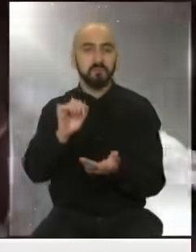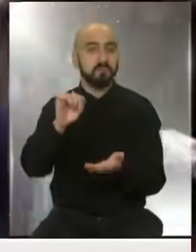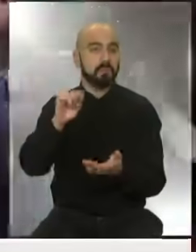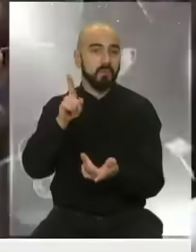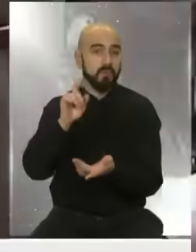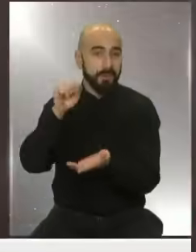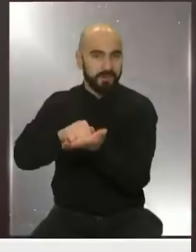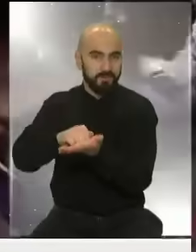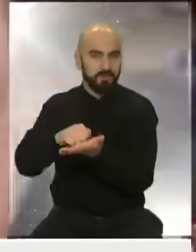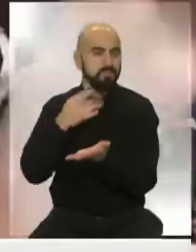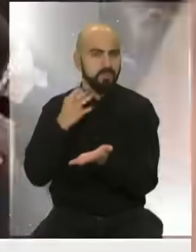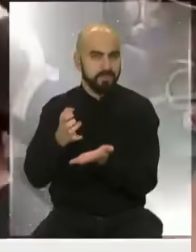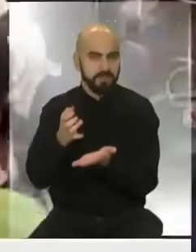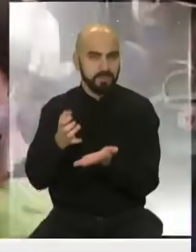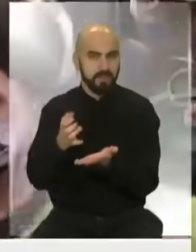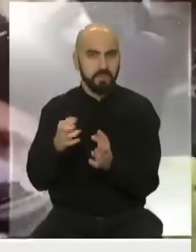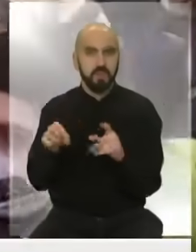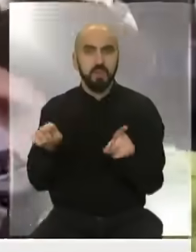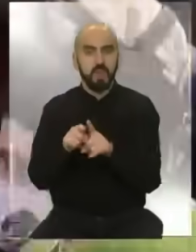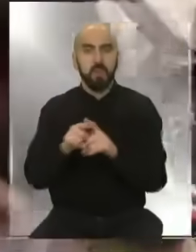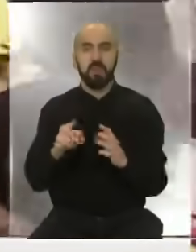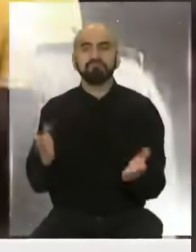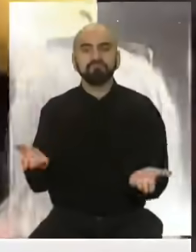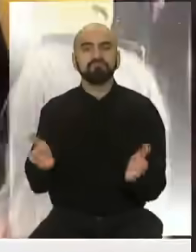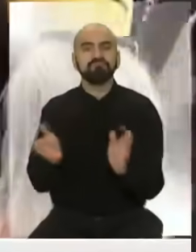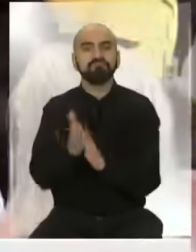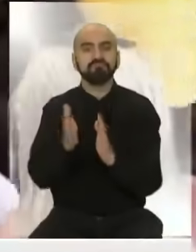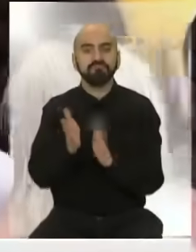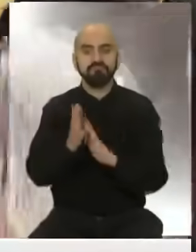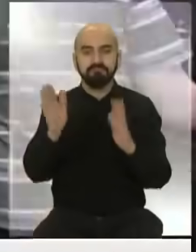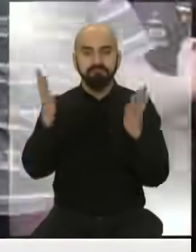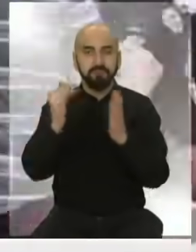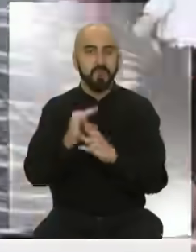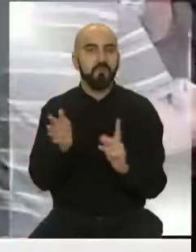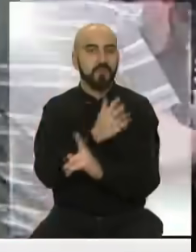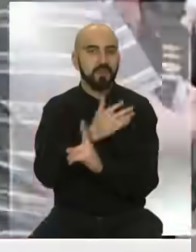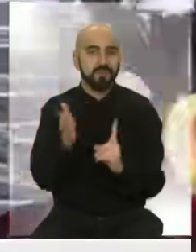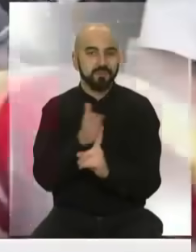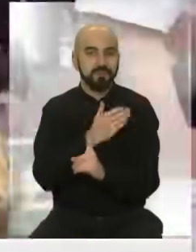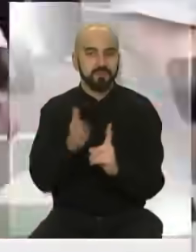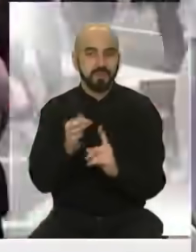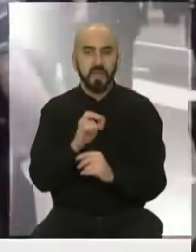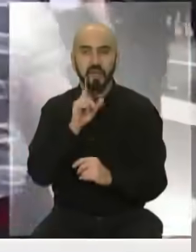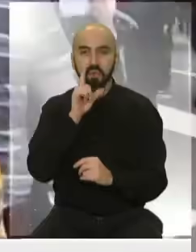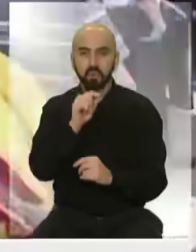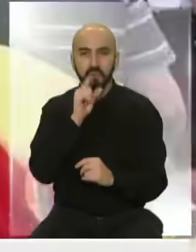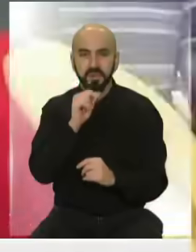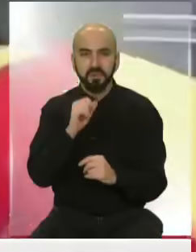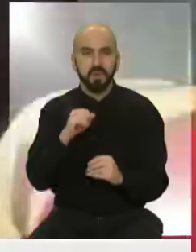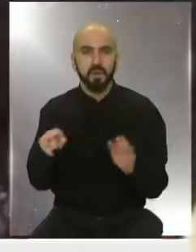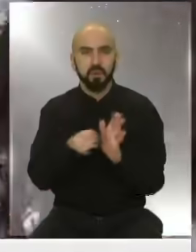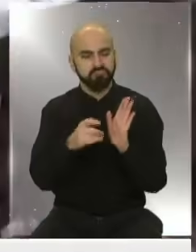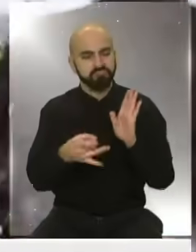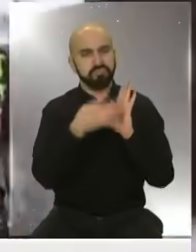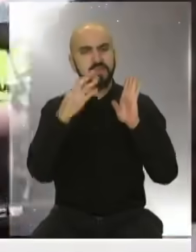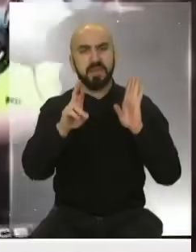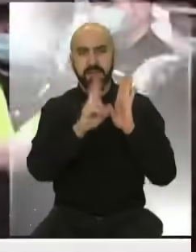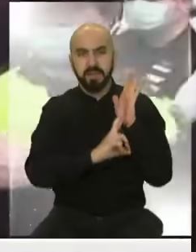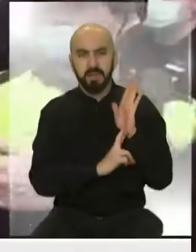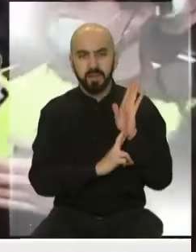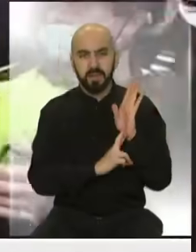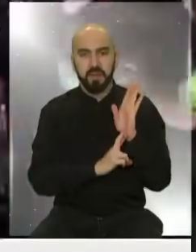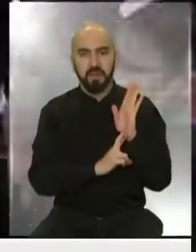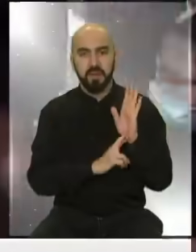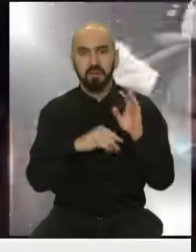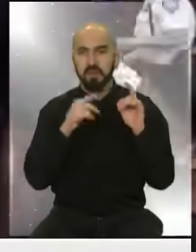mensaje por considerar que glorifica la violencia y aunque aseguró que el tuit viola sus reglas, la verdad que la red social ha decidido que siga